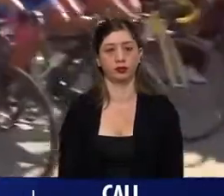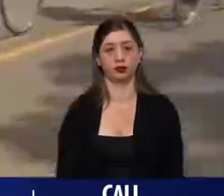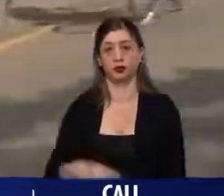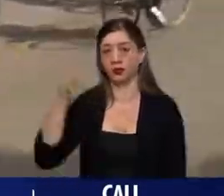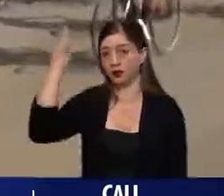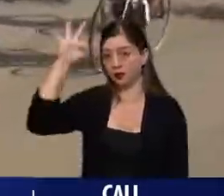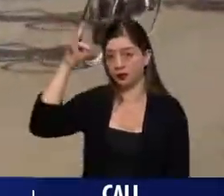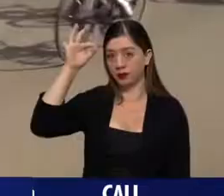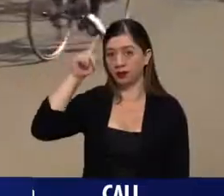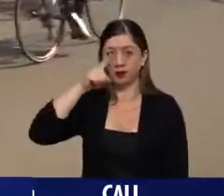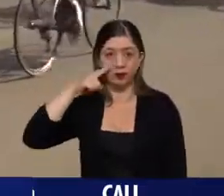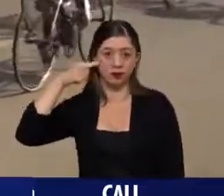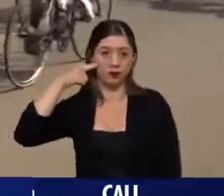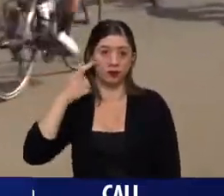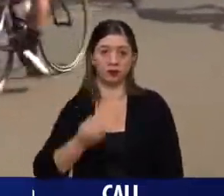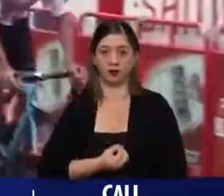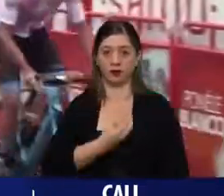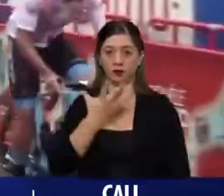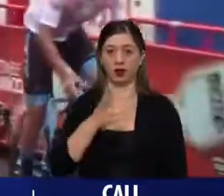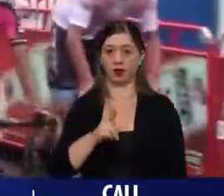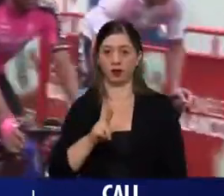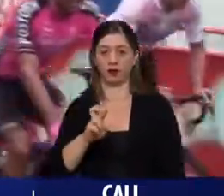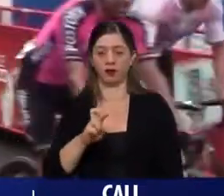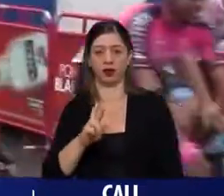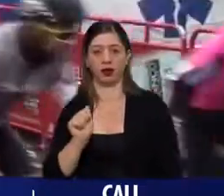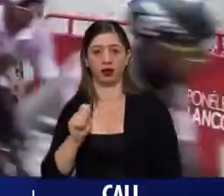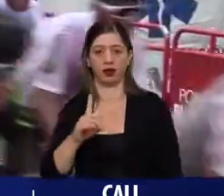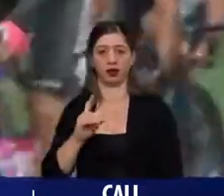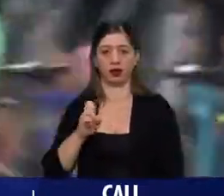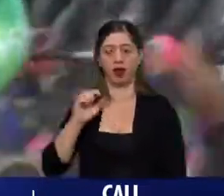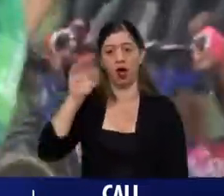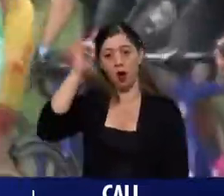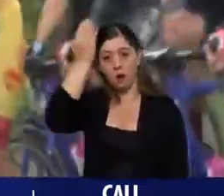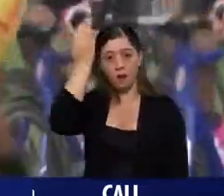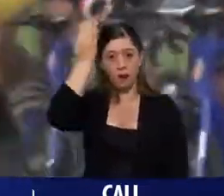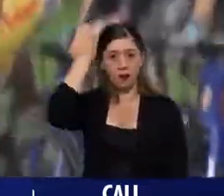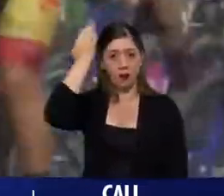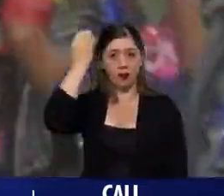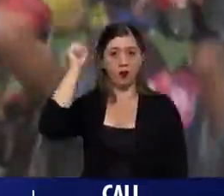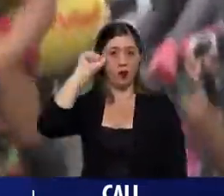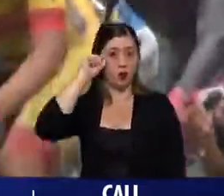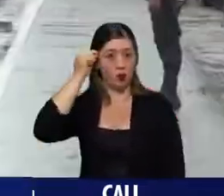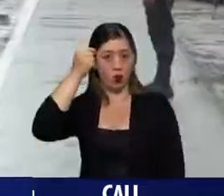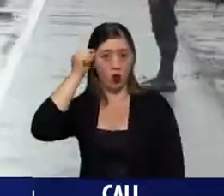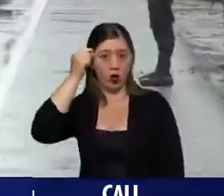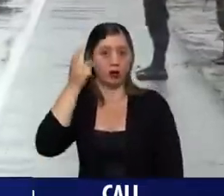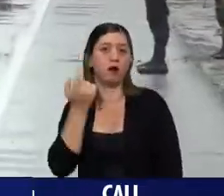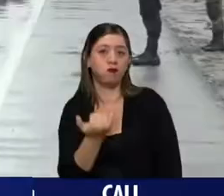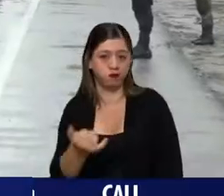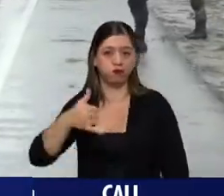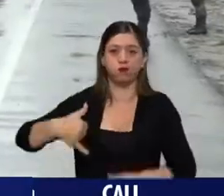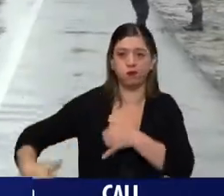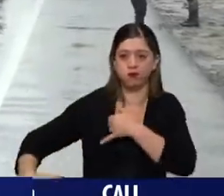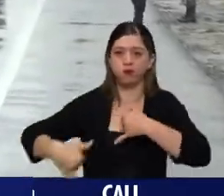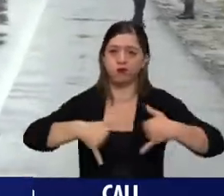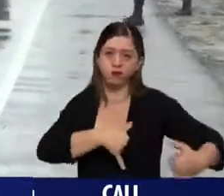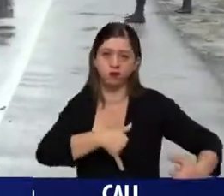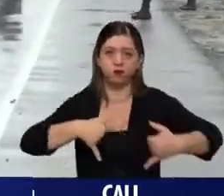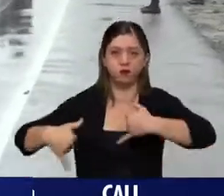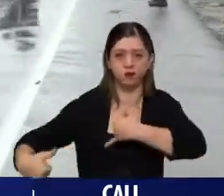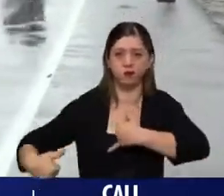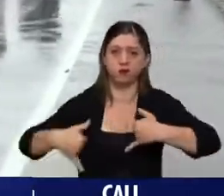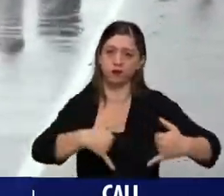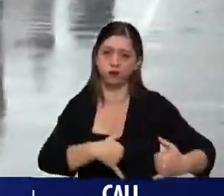Palmira, Candelaria, Pradera, Buga y El Cerrito serán los escenarios que acogerán a los ciclistas en las diferentes modalidades de